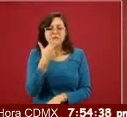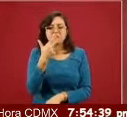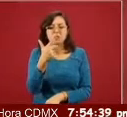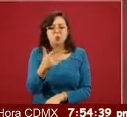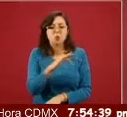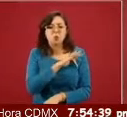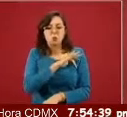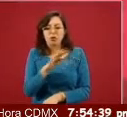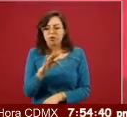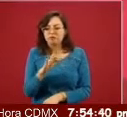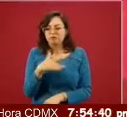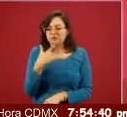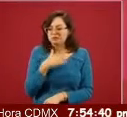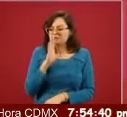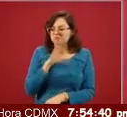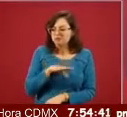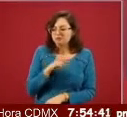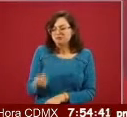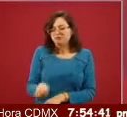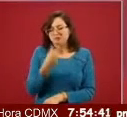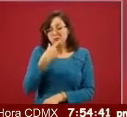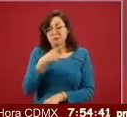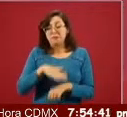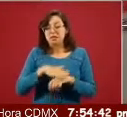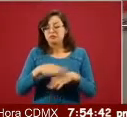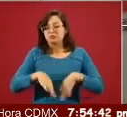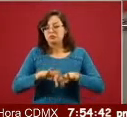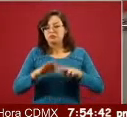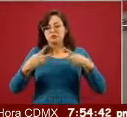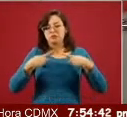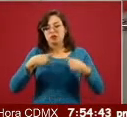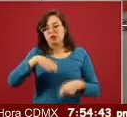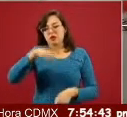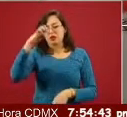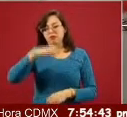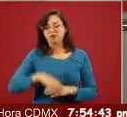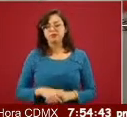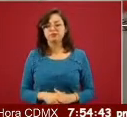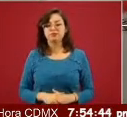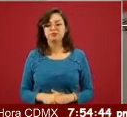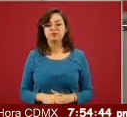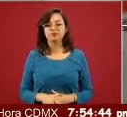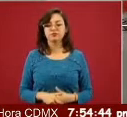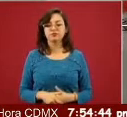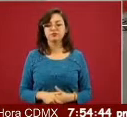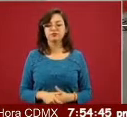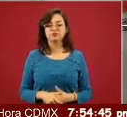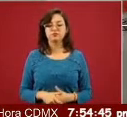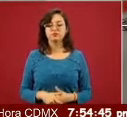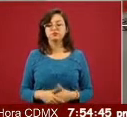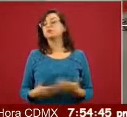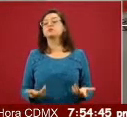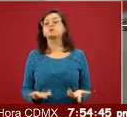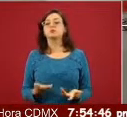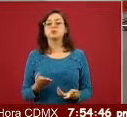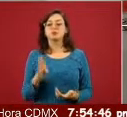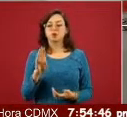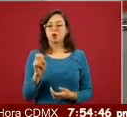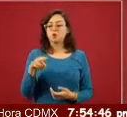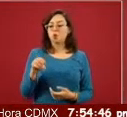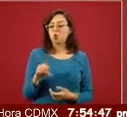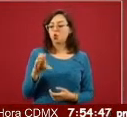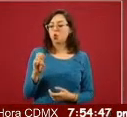fases tempranas, sobre todo en personas adultas mayores. ¿Y sobre la cuestión del bono COVID? Del bono COVID todavía hay